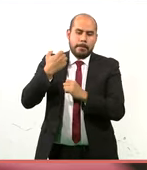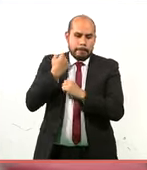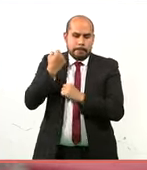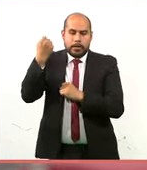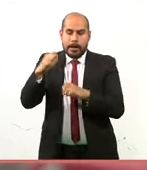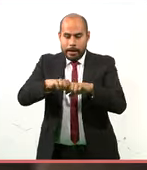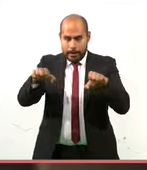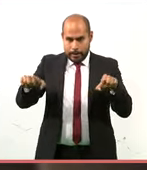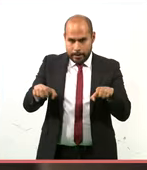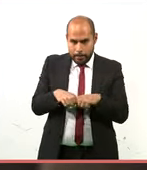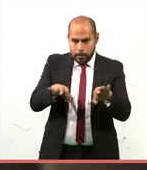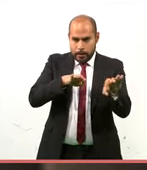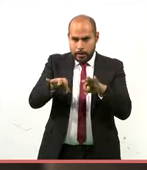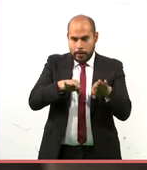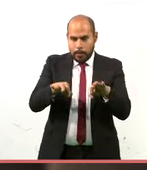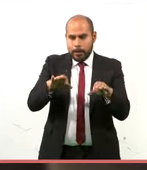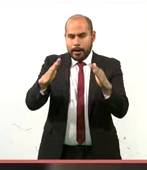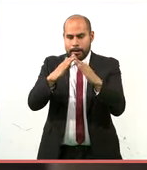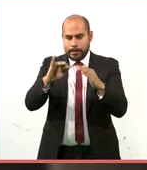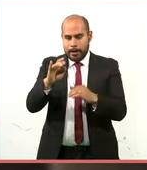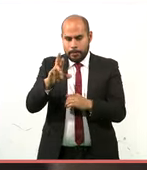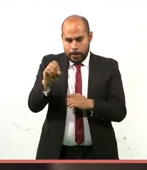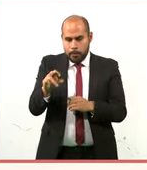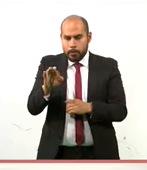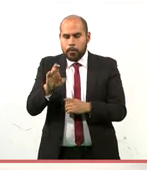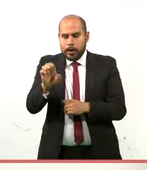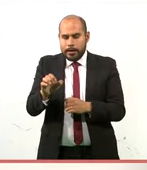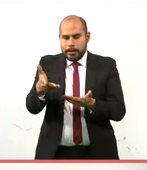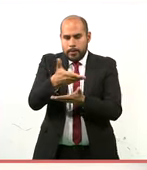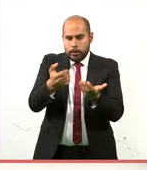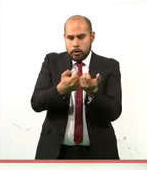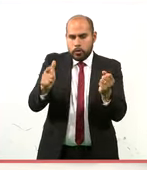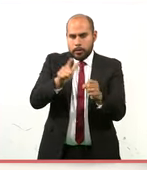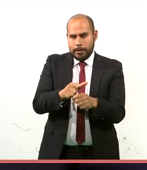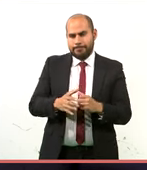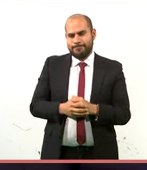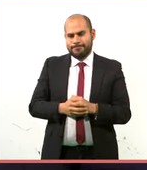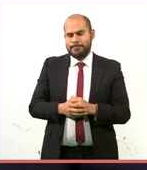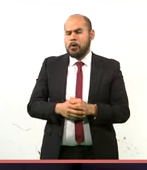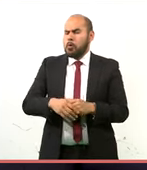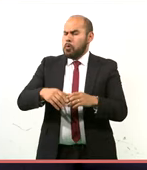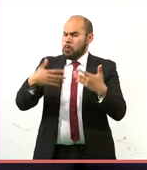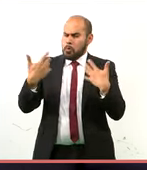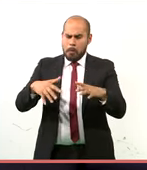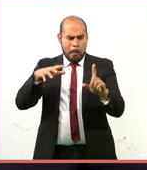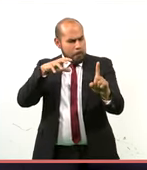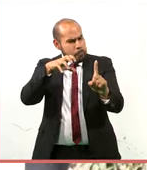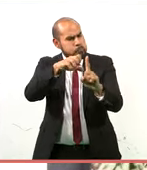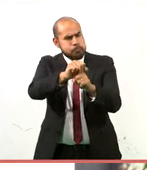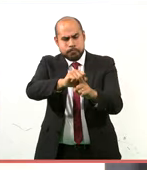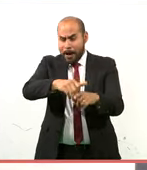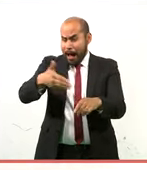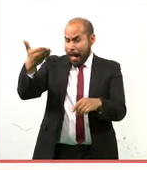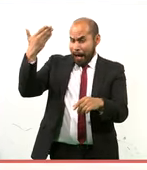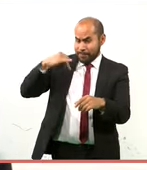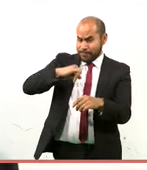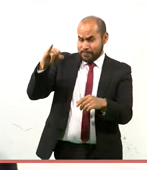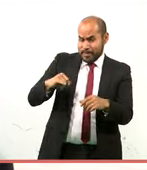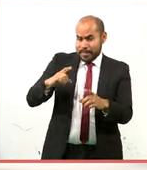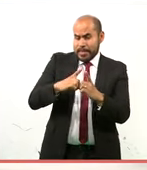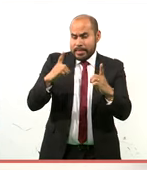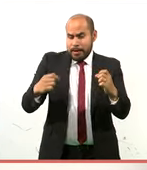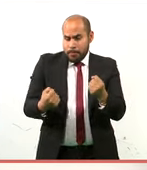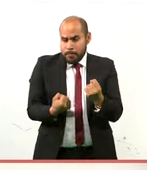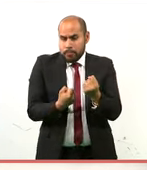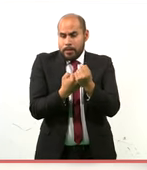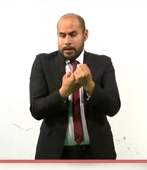trabajo en Casa Ibero, FOE y el Servicio Social. Se ha alcanzado un hito significativo en el desarrollo sostenible de nuestra